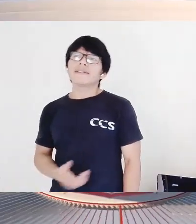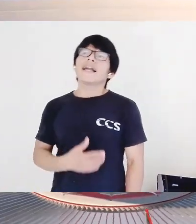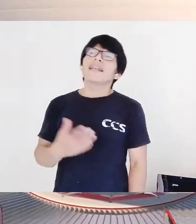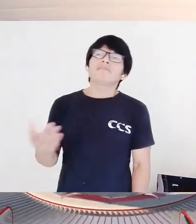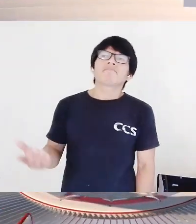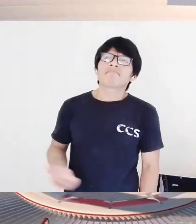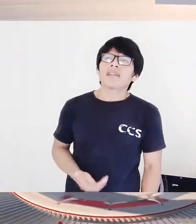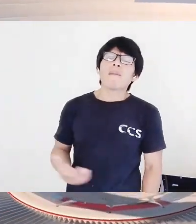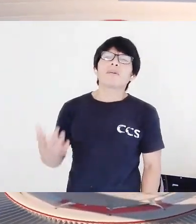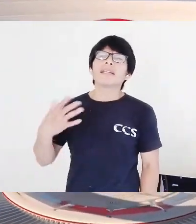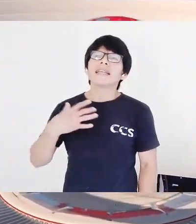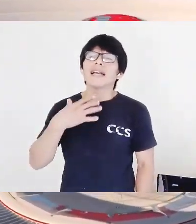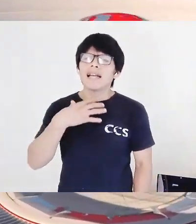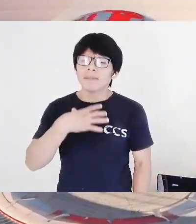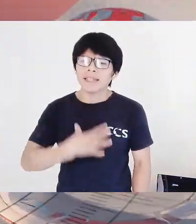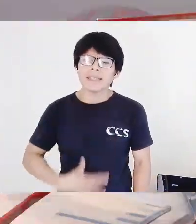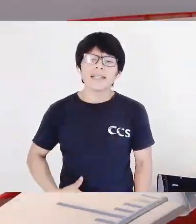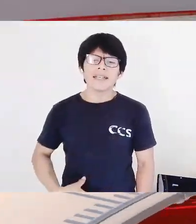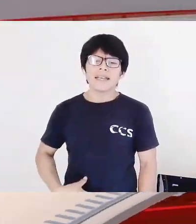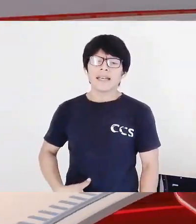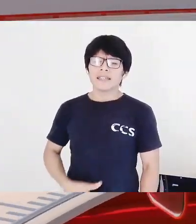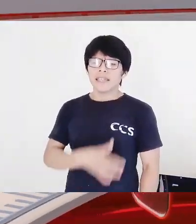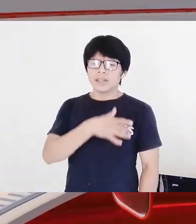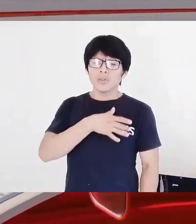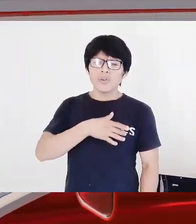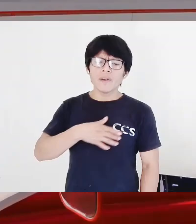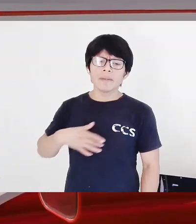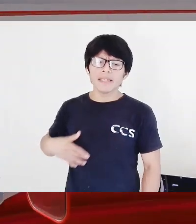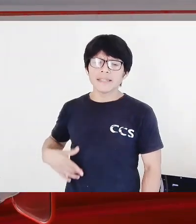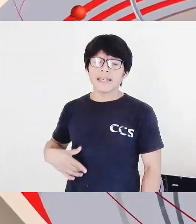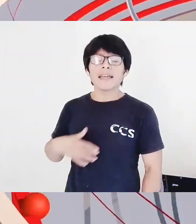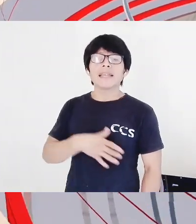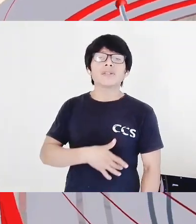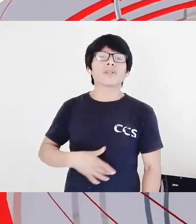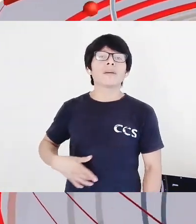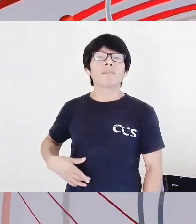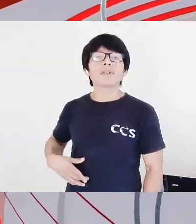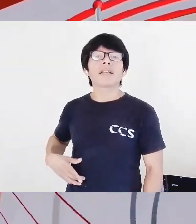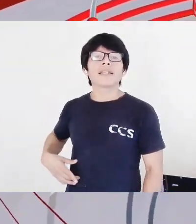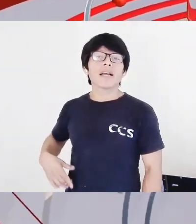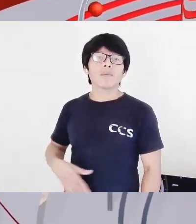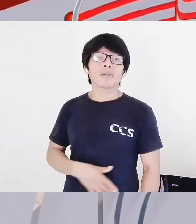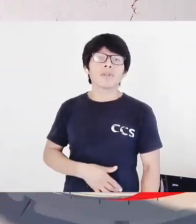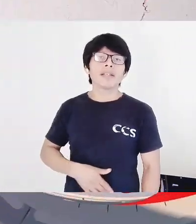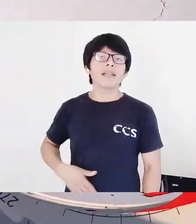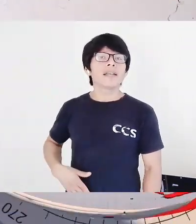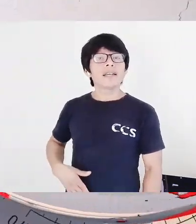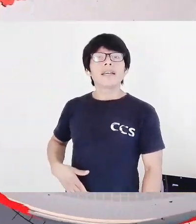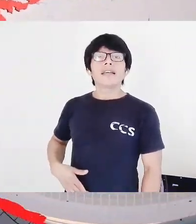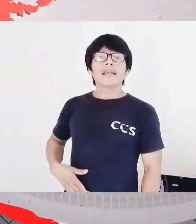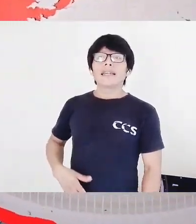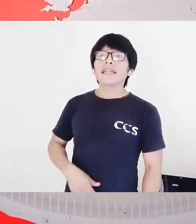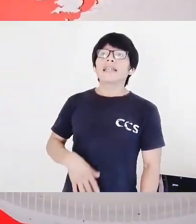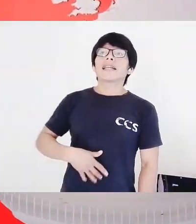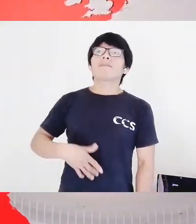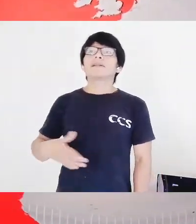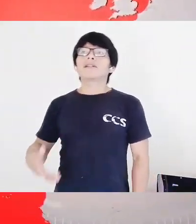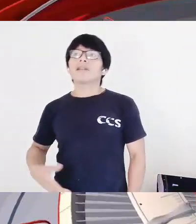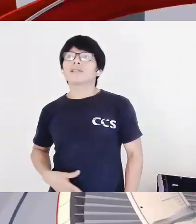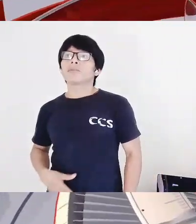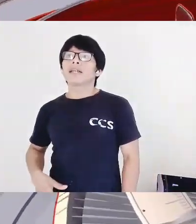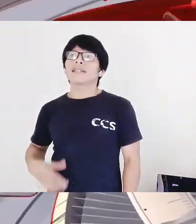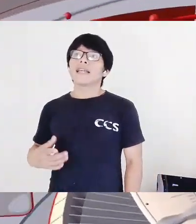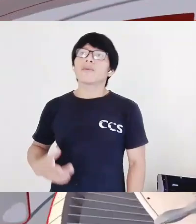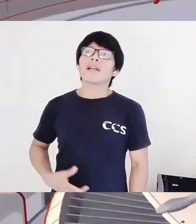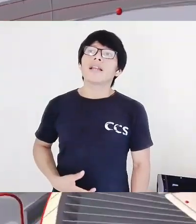Xochitl Gálvez sale a ponerse la camiseta de soy feminista en estos tiempos de la 4T y